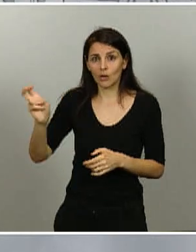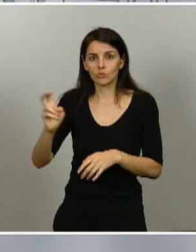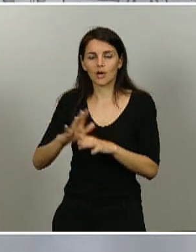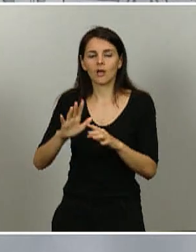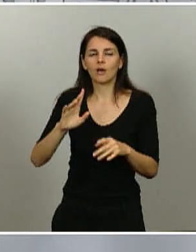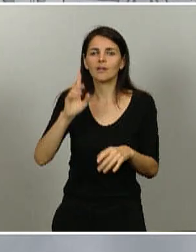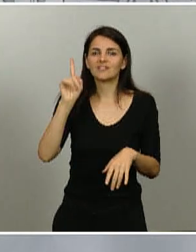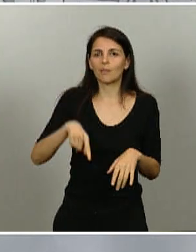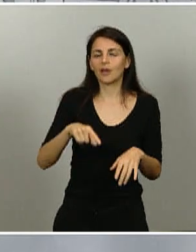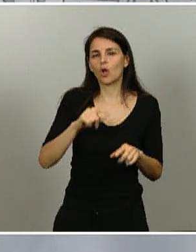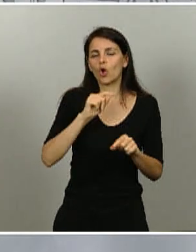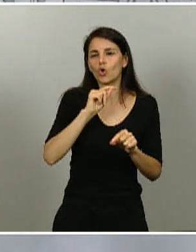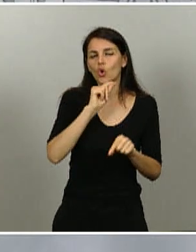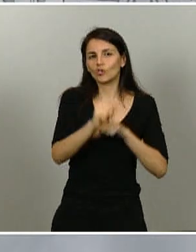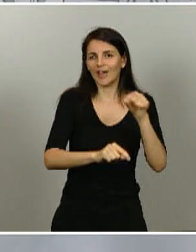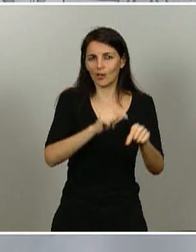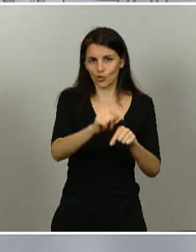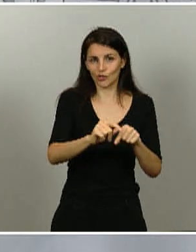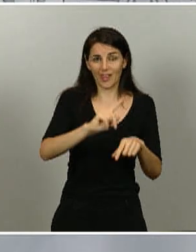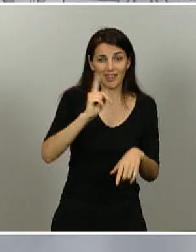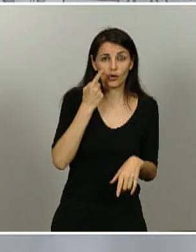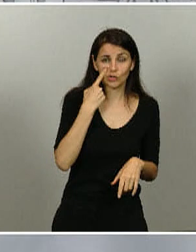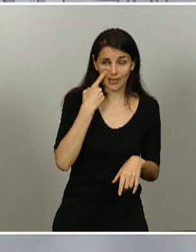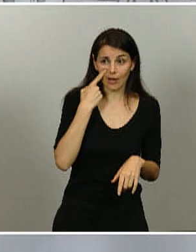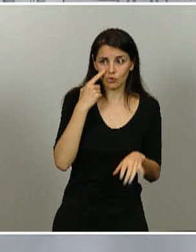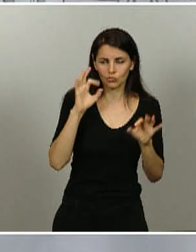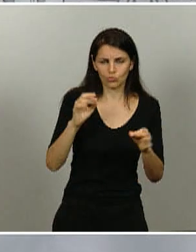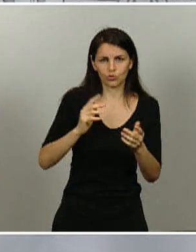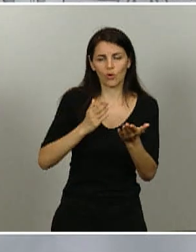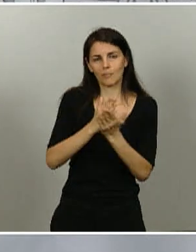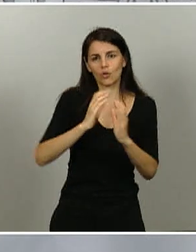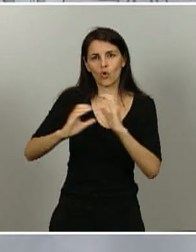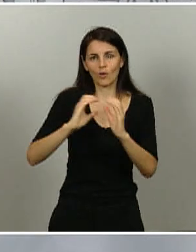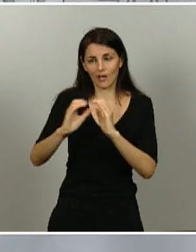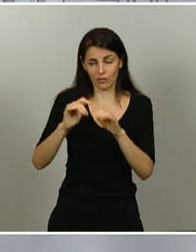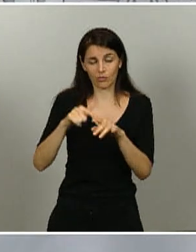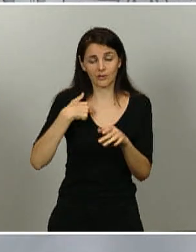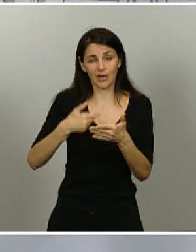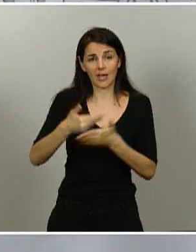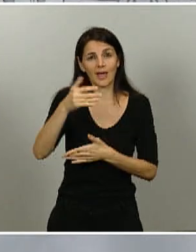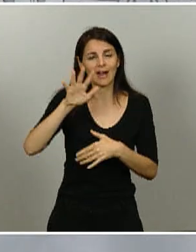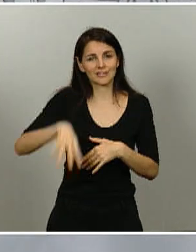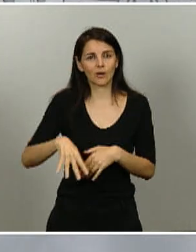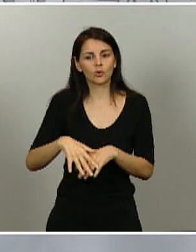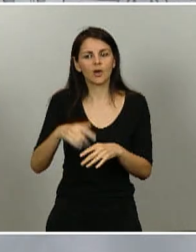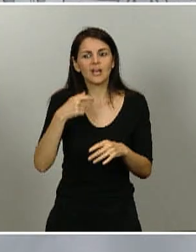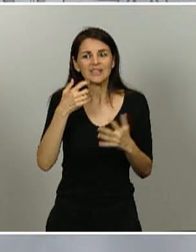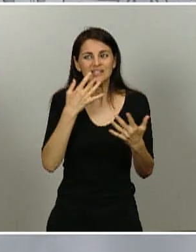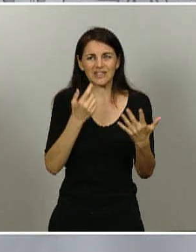Xarxa de Cataluña. ¿Por qué razón la suma de los contagios diagnosticados el día previo, si suman los de los últimos 7 informes, es